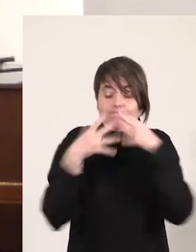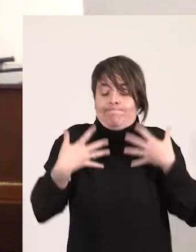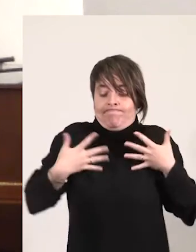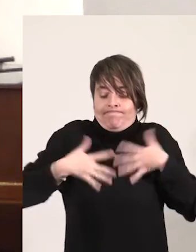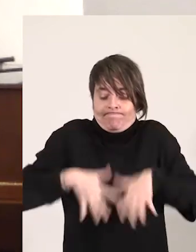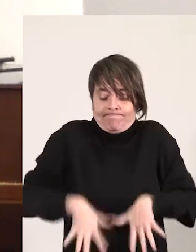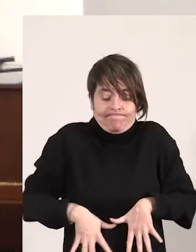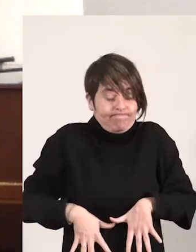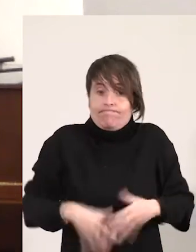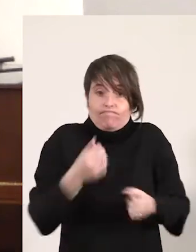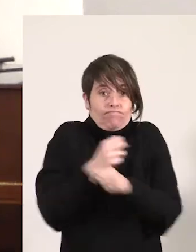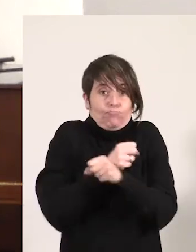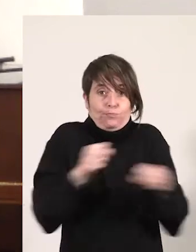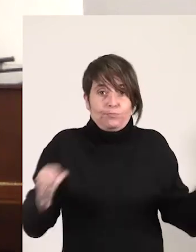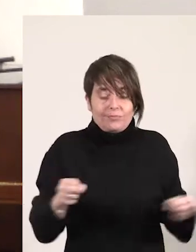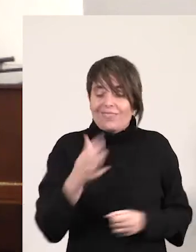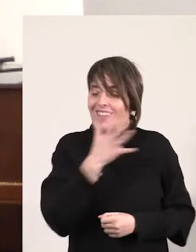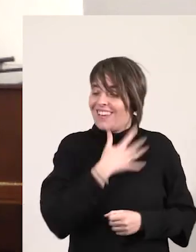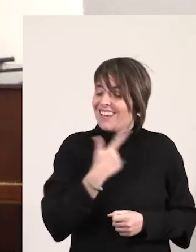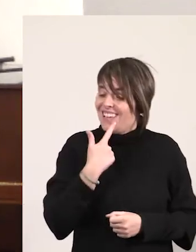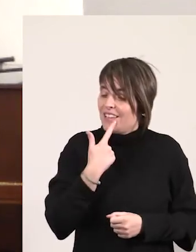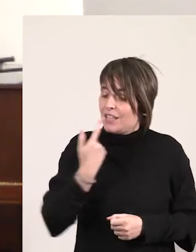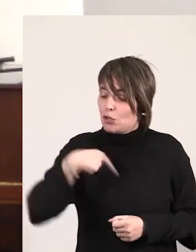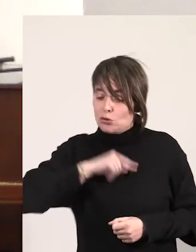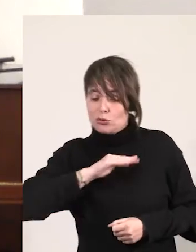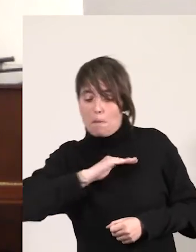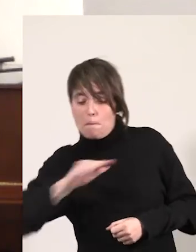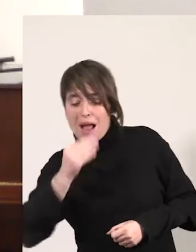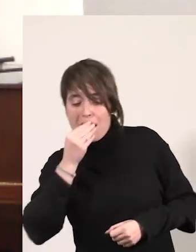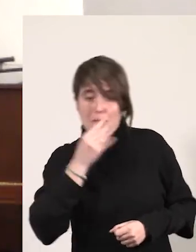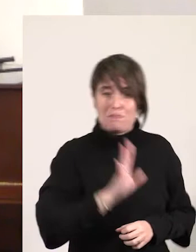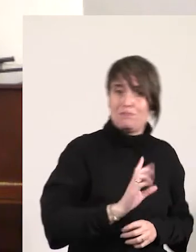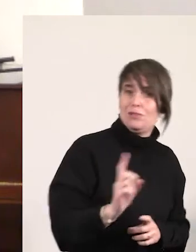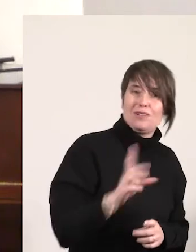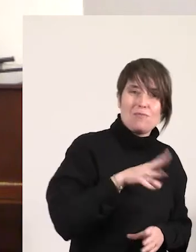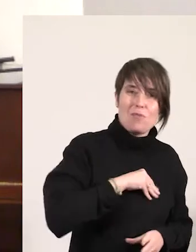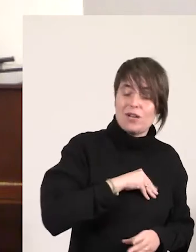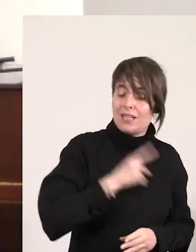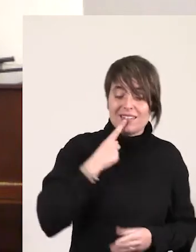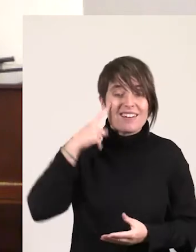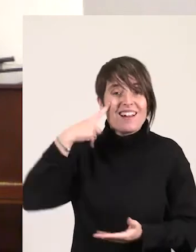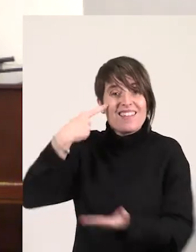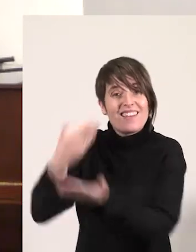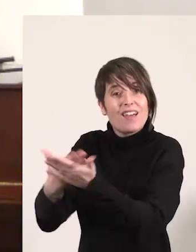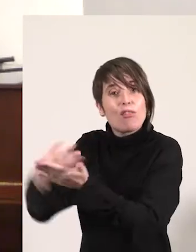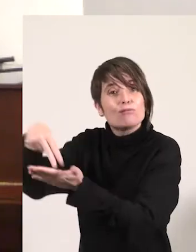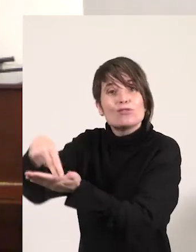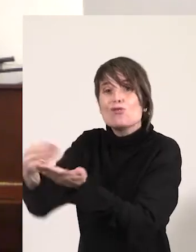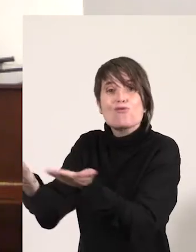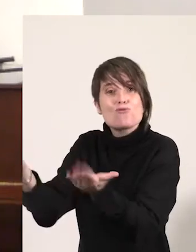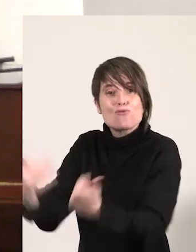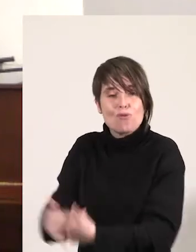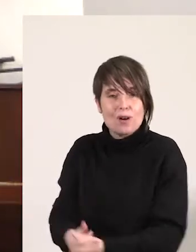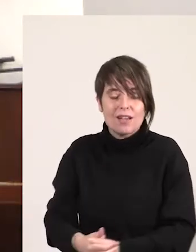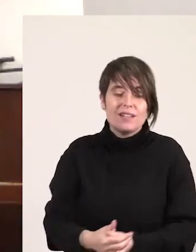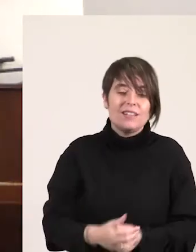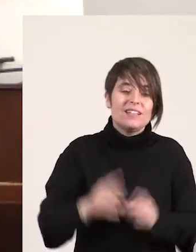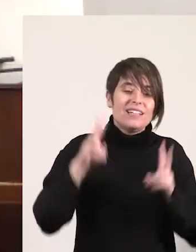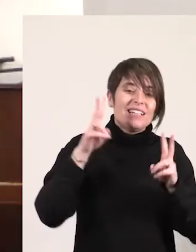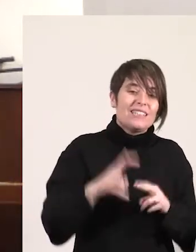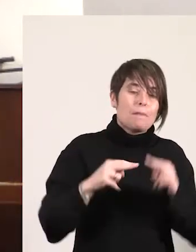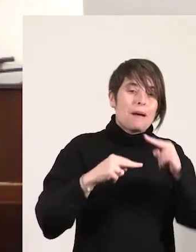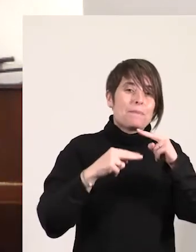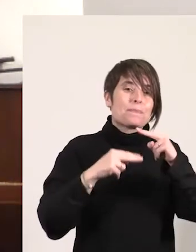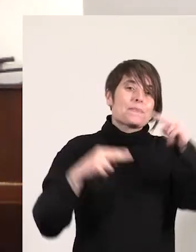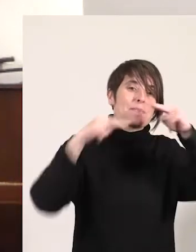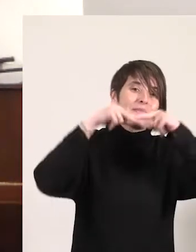esa igualdad la tengamos tan interiorizada como nos gustaría. No se trata de que seamos malas o buenas personas, sino de que no está. ¿De